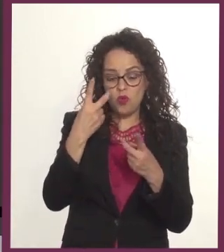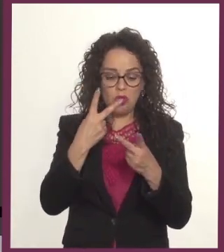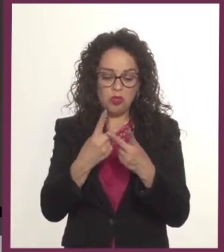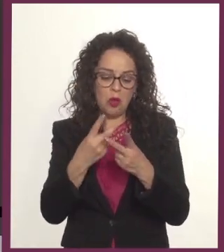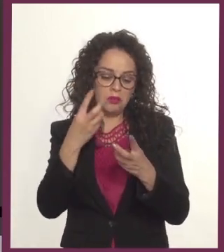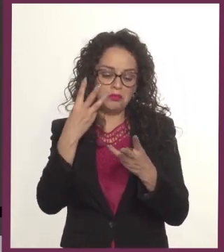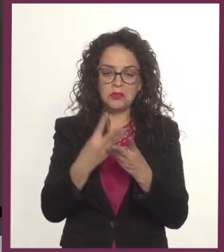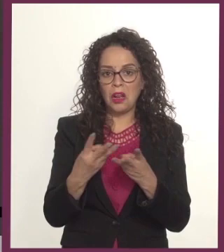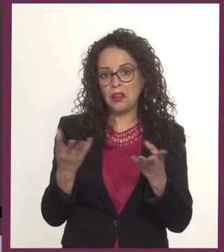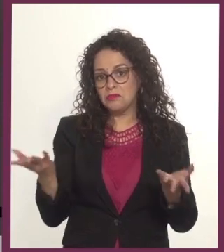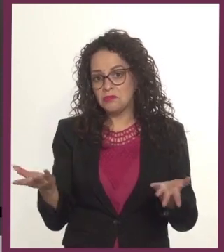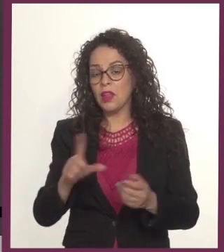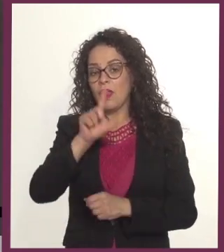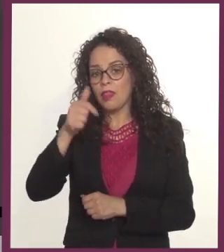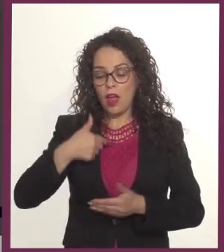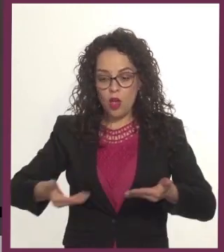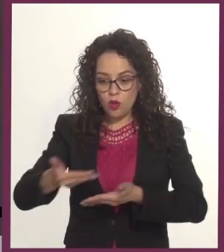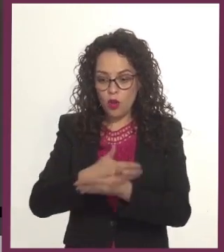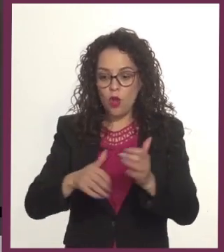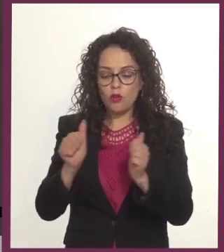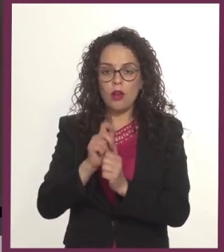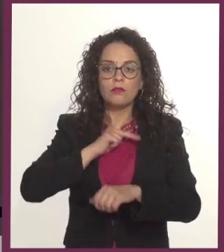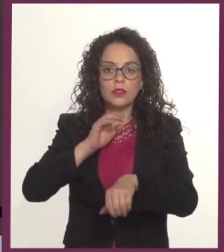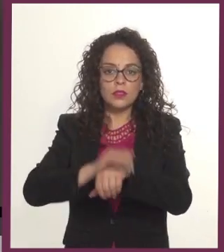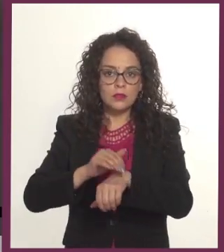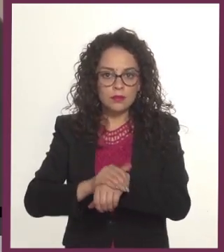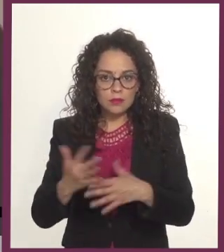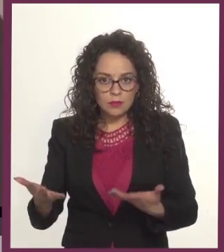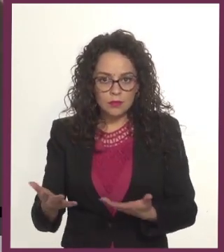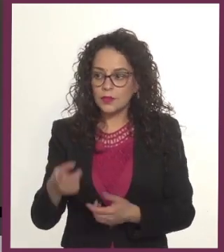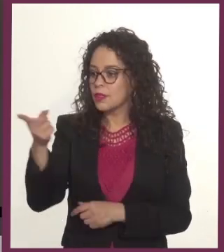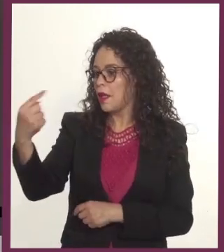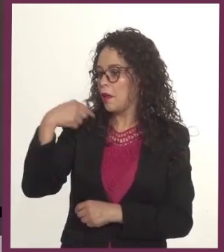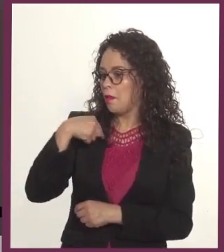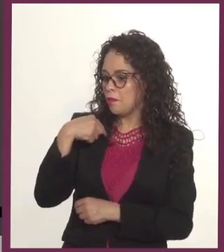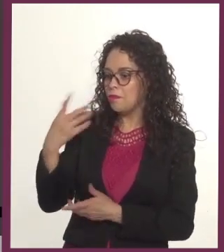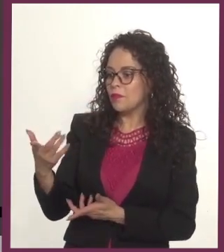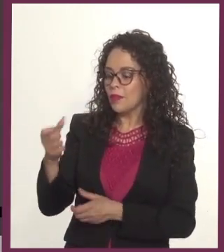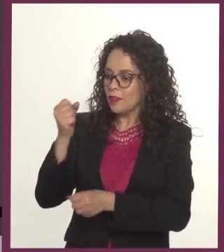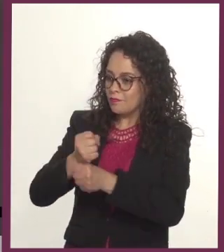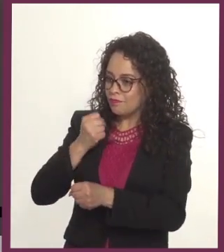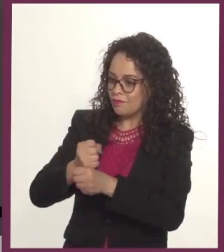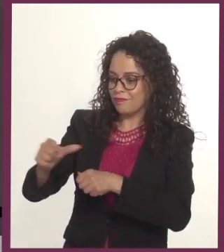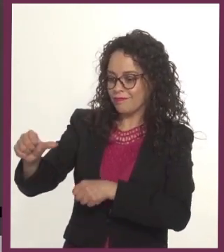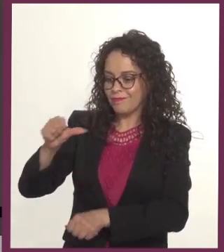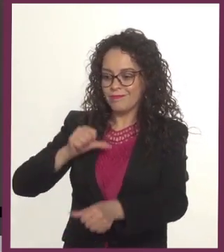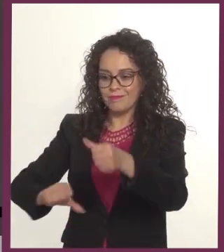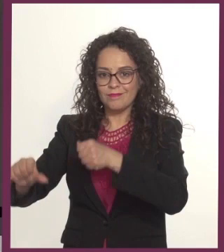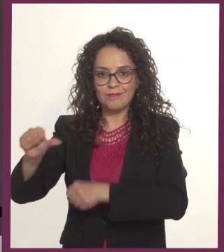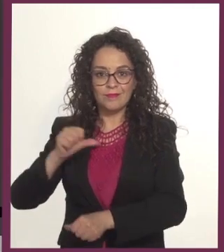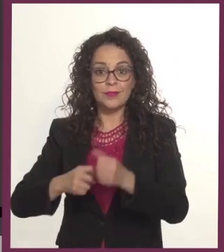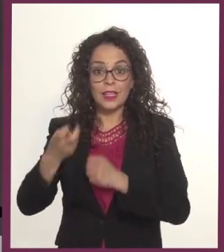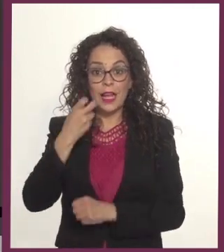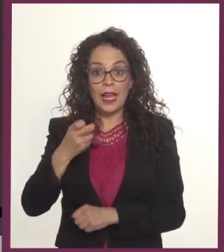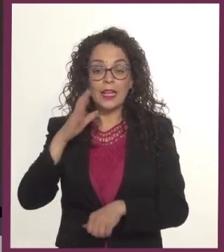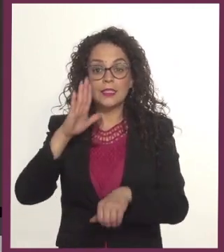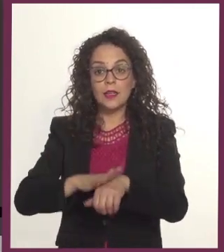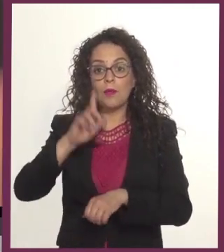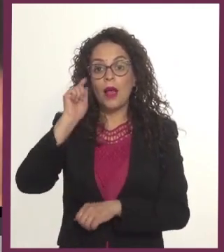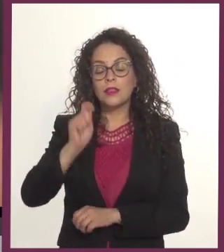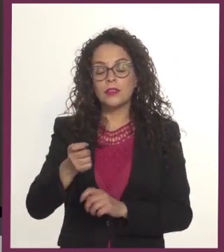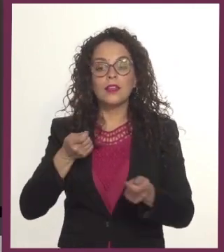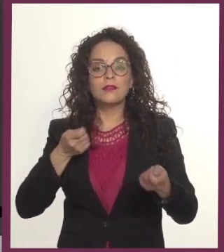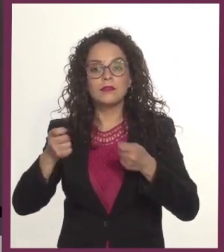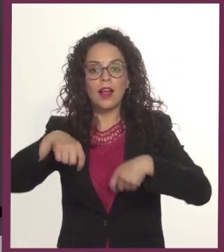coherencia, un poquito, no tiene que tener toda la coherencia del mundo, un trabalenguas, o dos, o tres, Y entonces los comparto con los